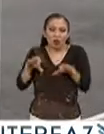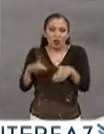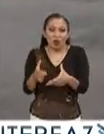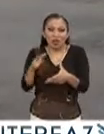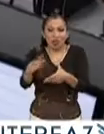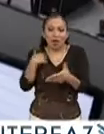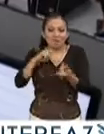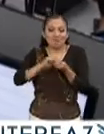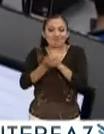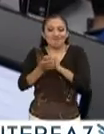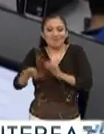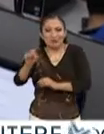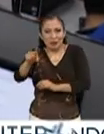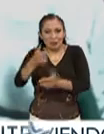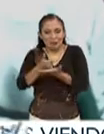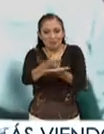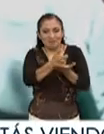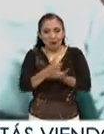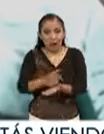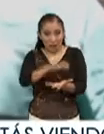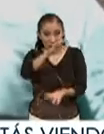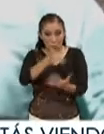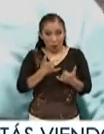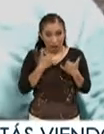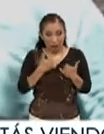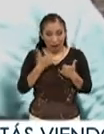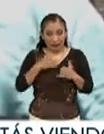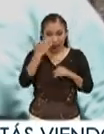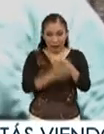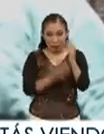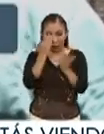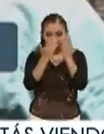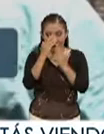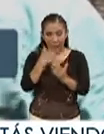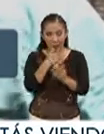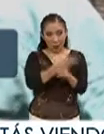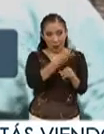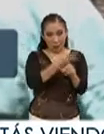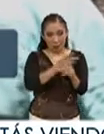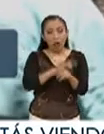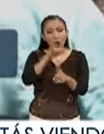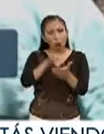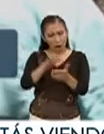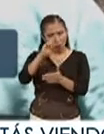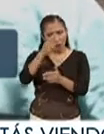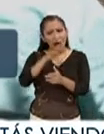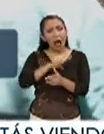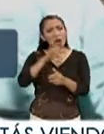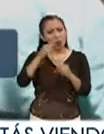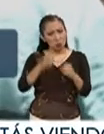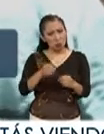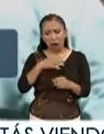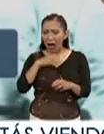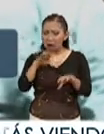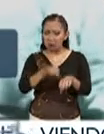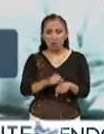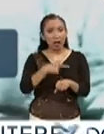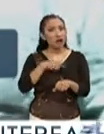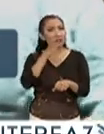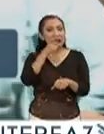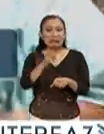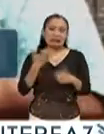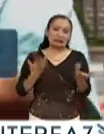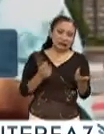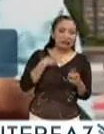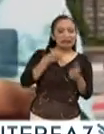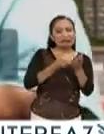y a lograr la transformación de la misma. La mayoría de los muchachos que egresan de educación media tienen un lugar en educación superior. No podemos decir pues